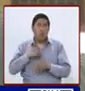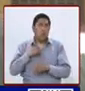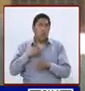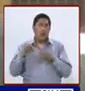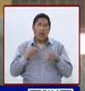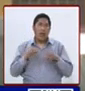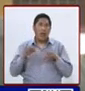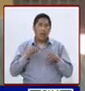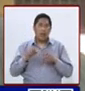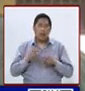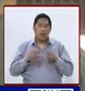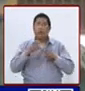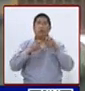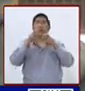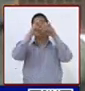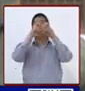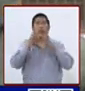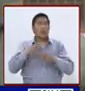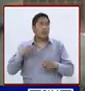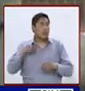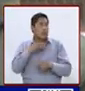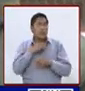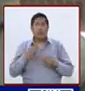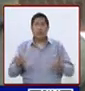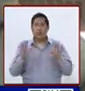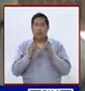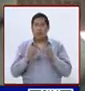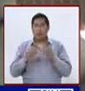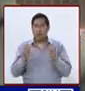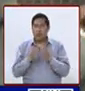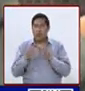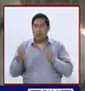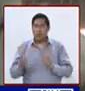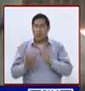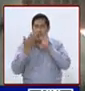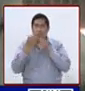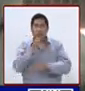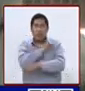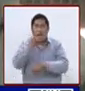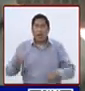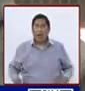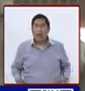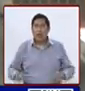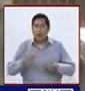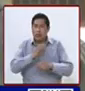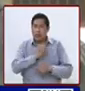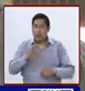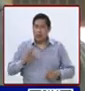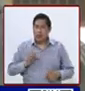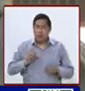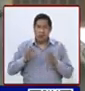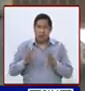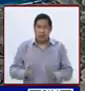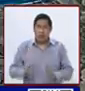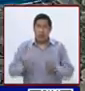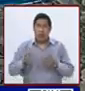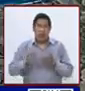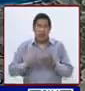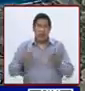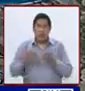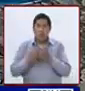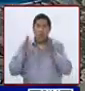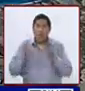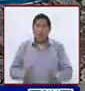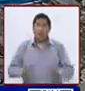que hacen en la subida al Calvario. Nos hemos reunido con el honorable alcalde de acá de Copacabana, con concejales, FUBE, Junta